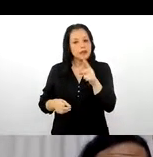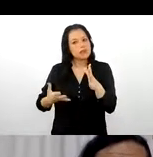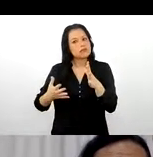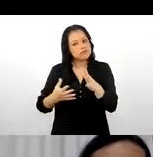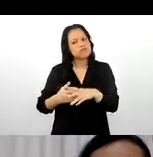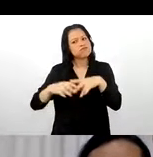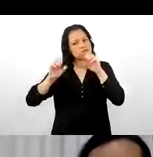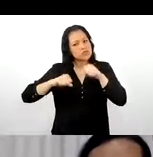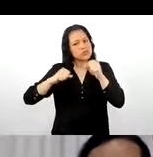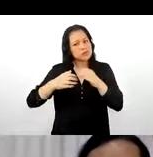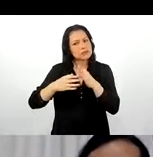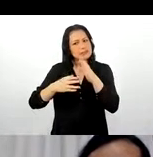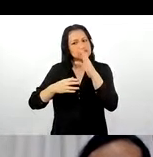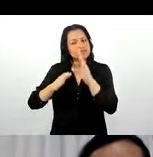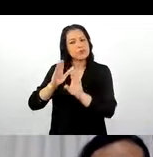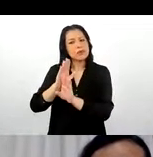poder también